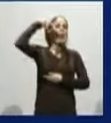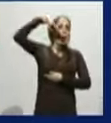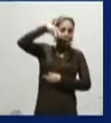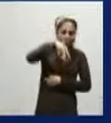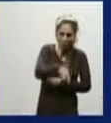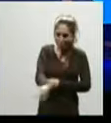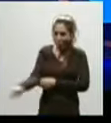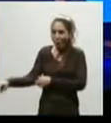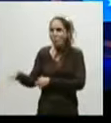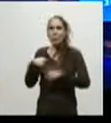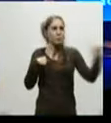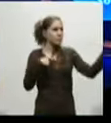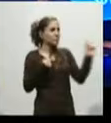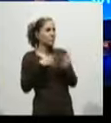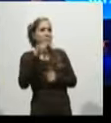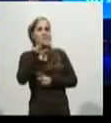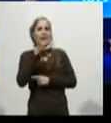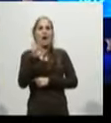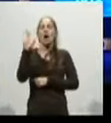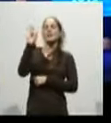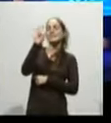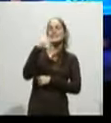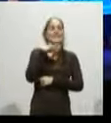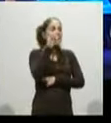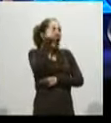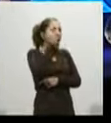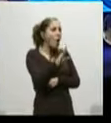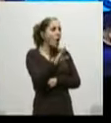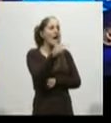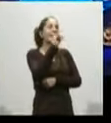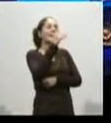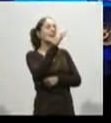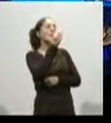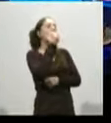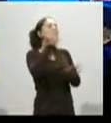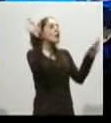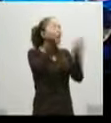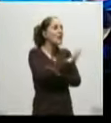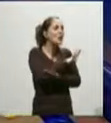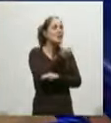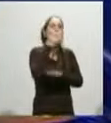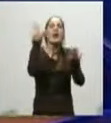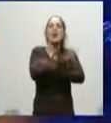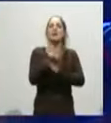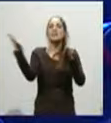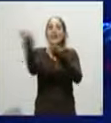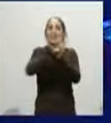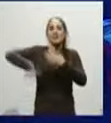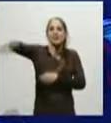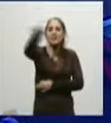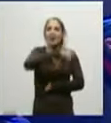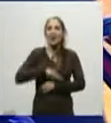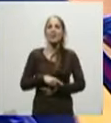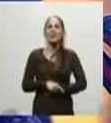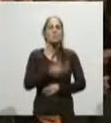viene por aquí esta noche? Sí, ¿quién es? Hola. Hola. Kiko, cariño, buenas noches a todos. Hola. ¿Eres? Buenas noches.